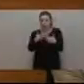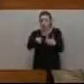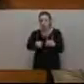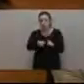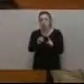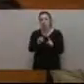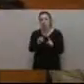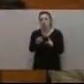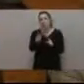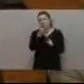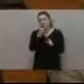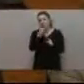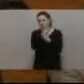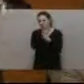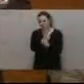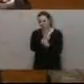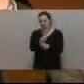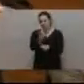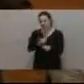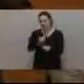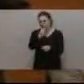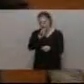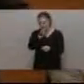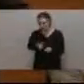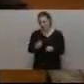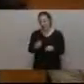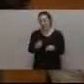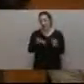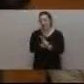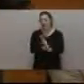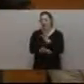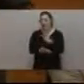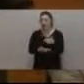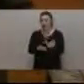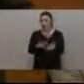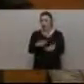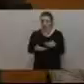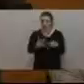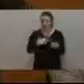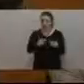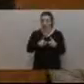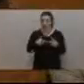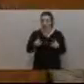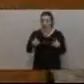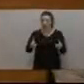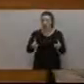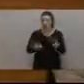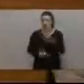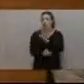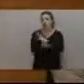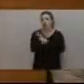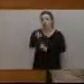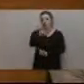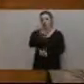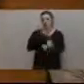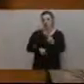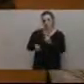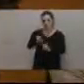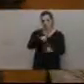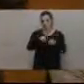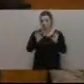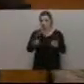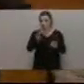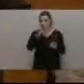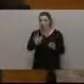tóxicos alimentarios que consumimos, se prevé que cada vez haya más casos de estos trastornos que, además, tienen una